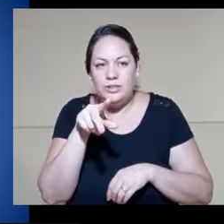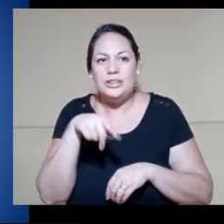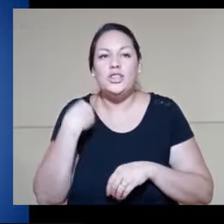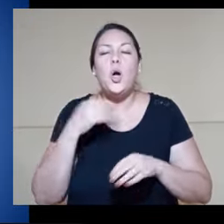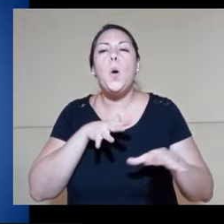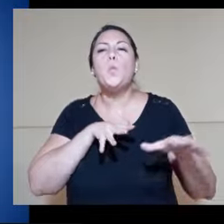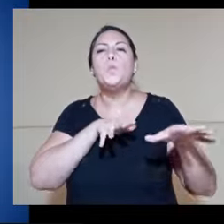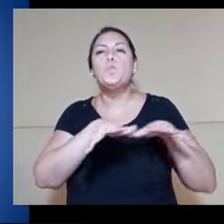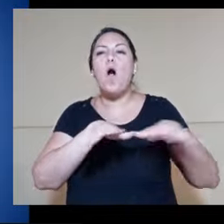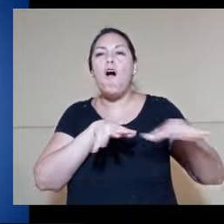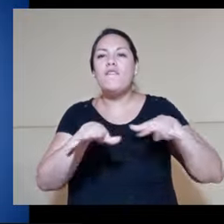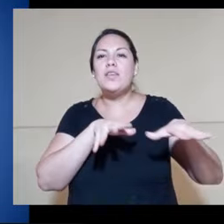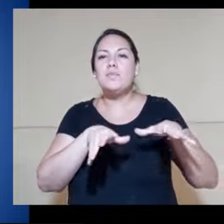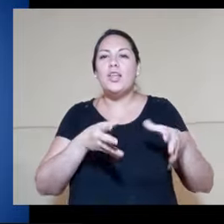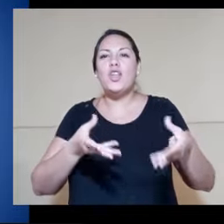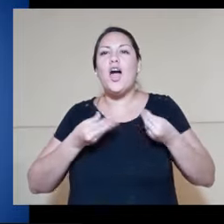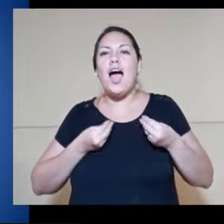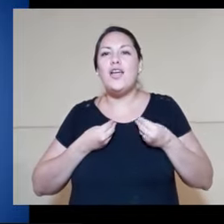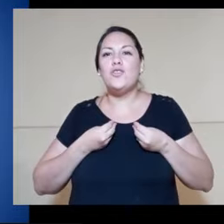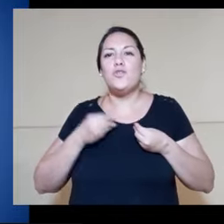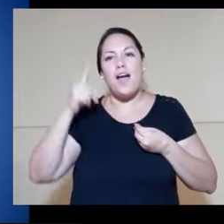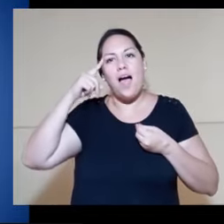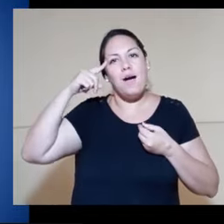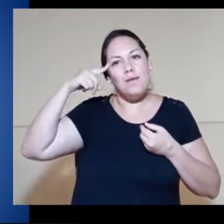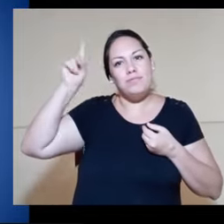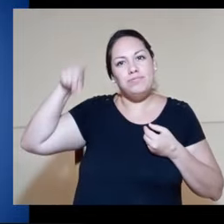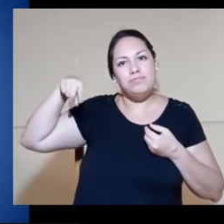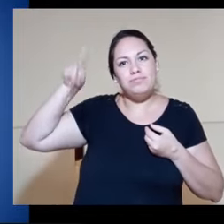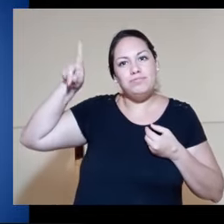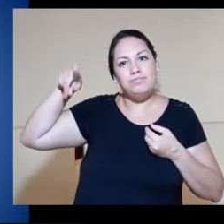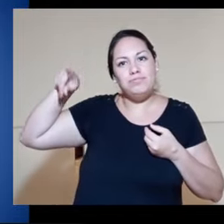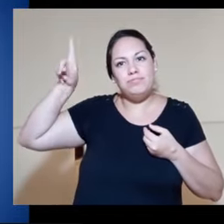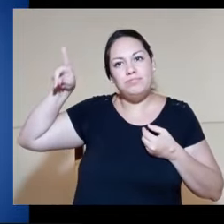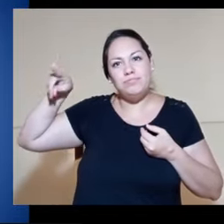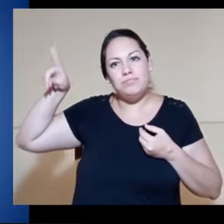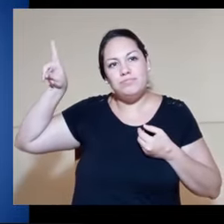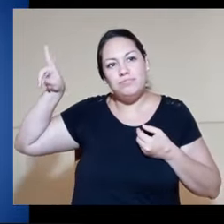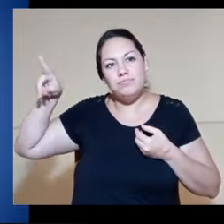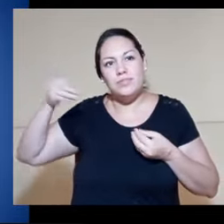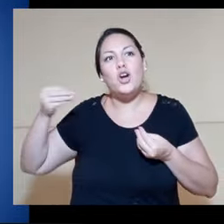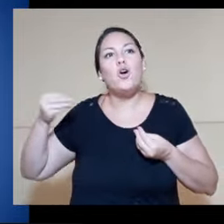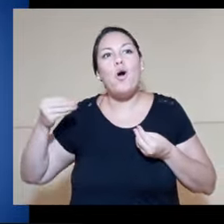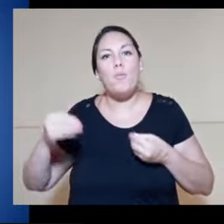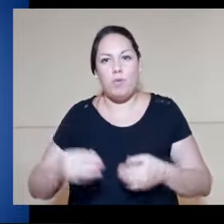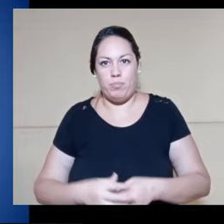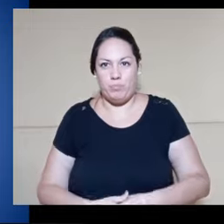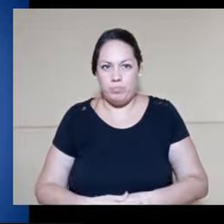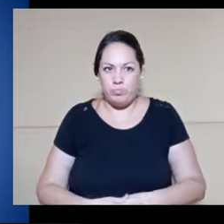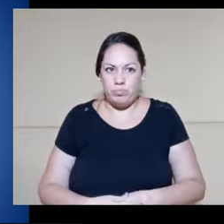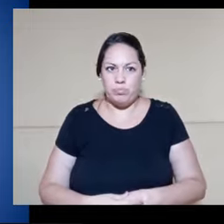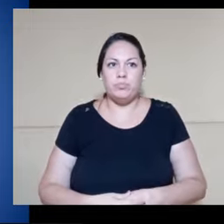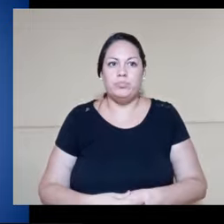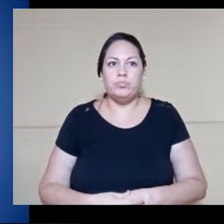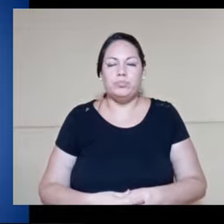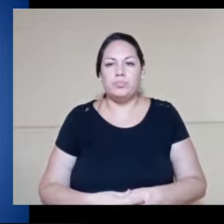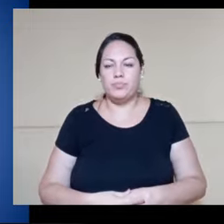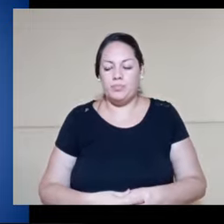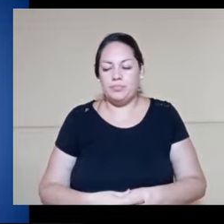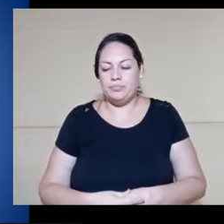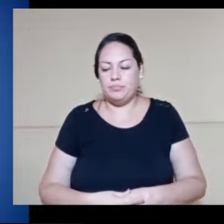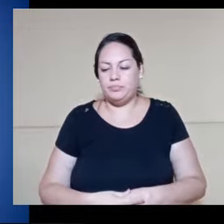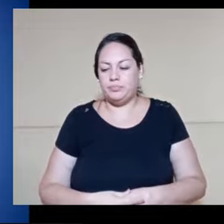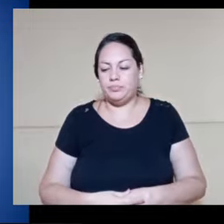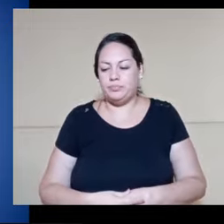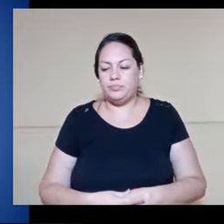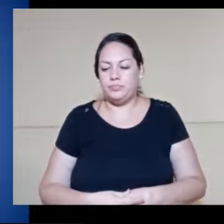mantenga. Porque todos esos movimientos ayudan a modificar el trazado